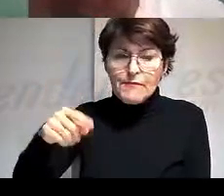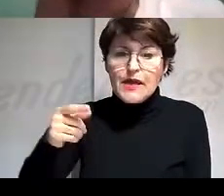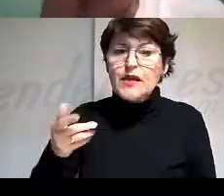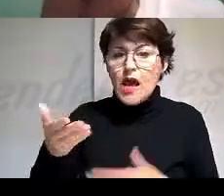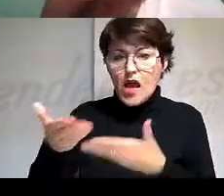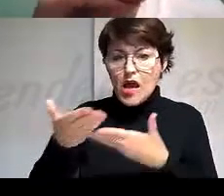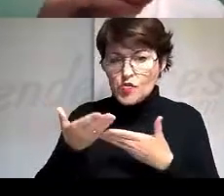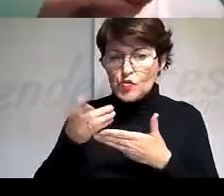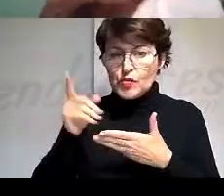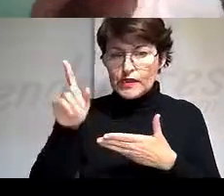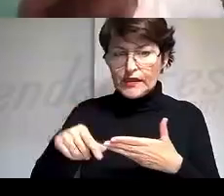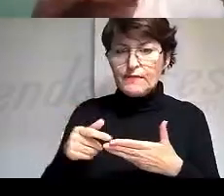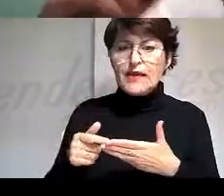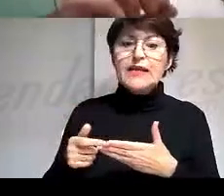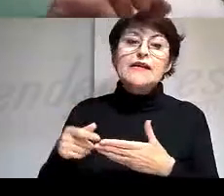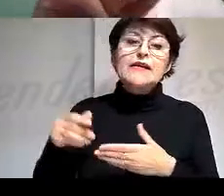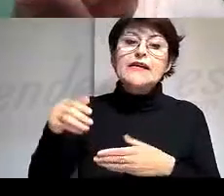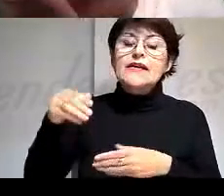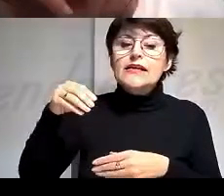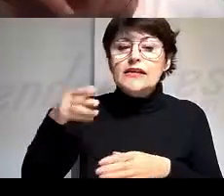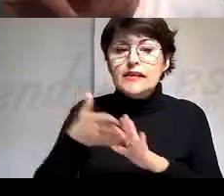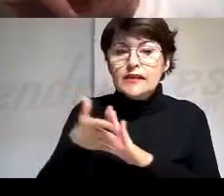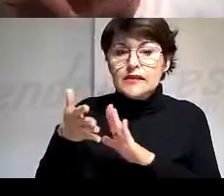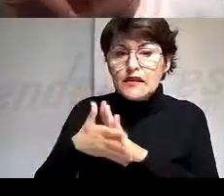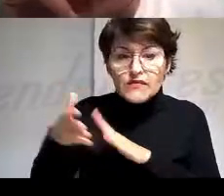inmunoglobulinas, que hay sistema defensivo, las placas de Peyer.